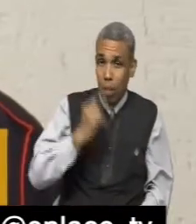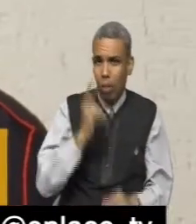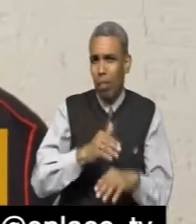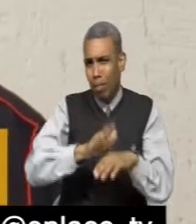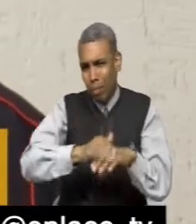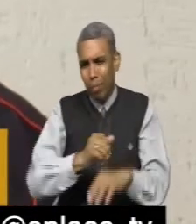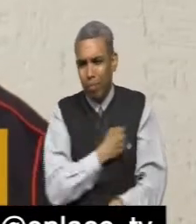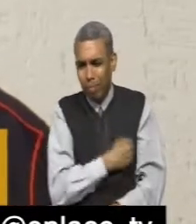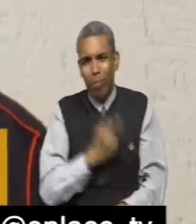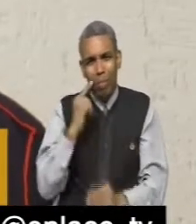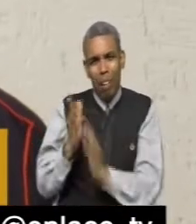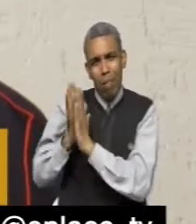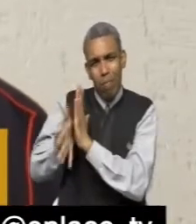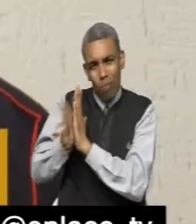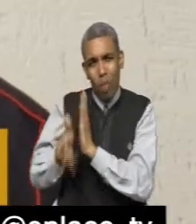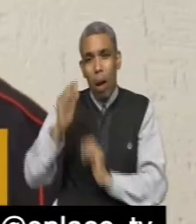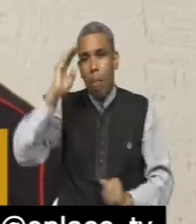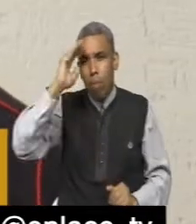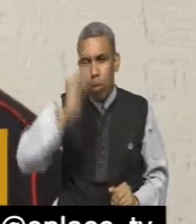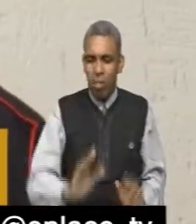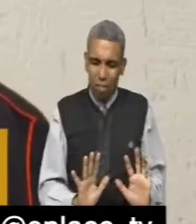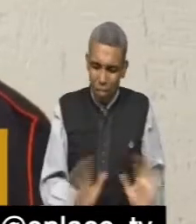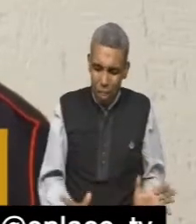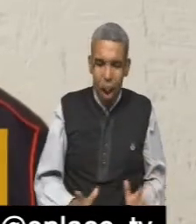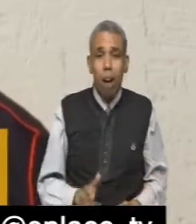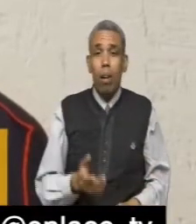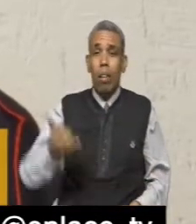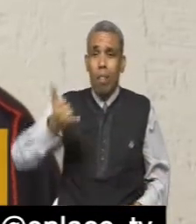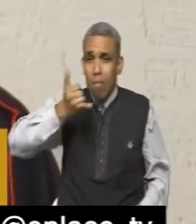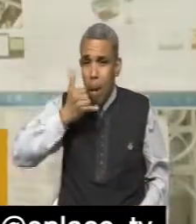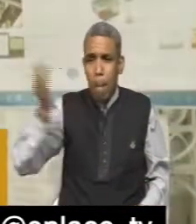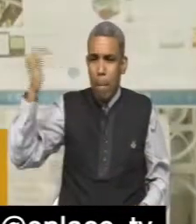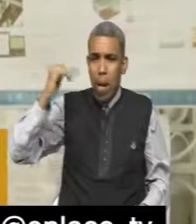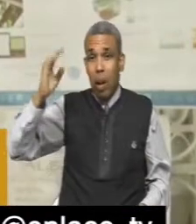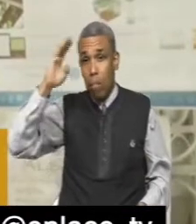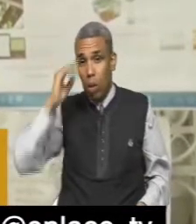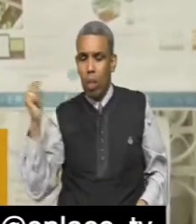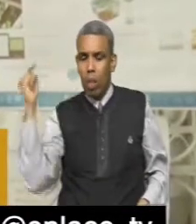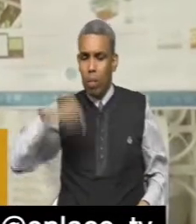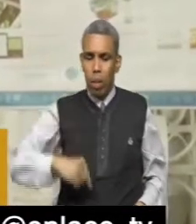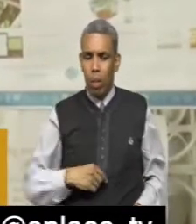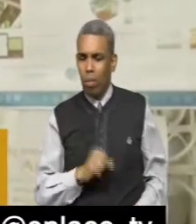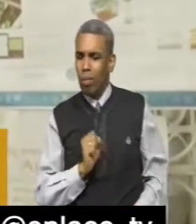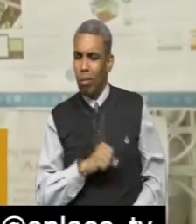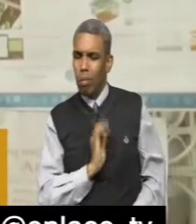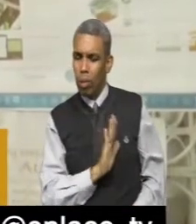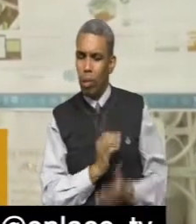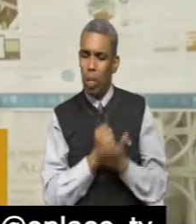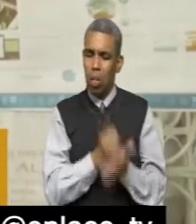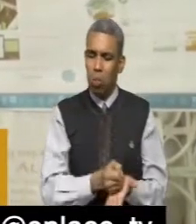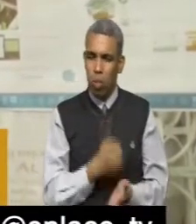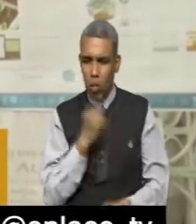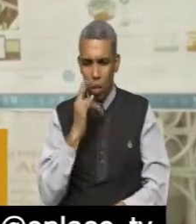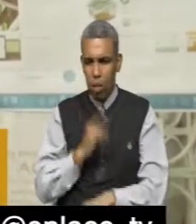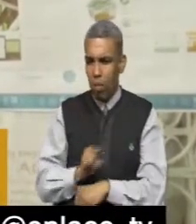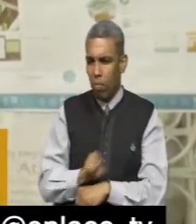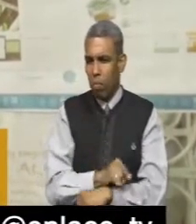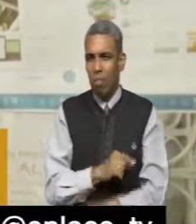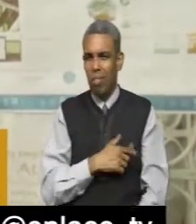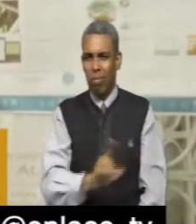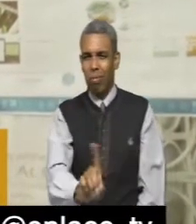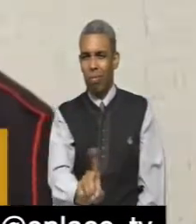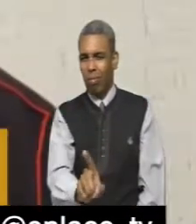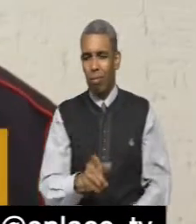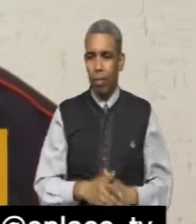en conocimiento de la policía, los hemos llamado, han venido, dicen que están pendientes, no están pendientes. Una zona donde está llena